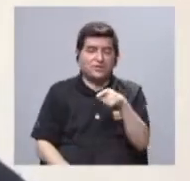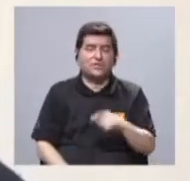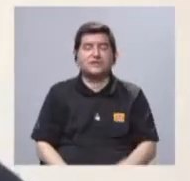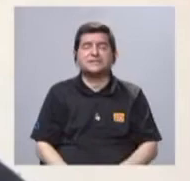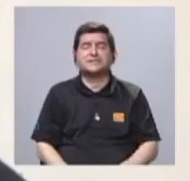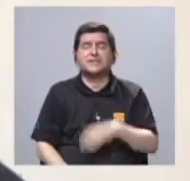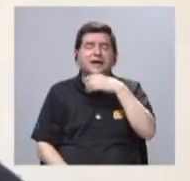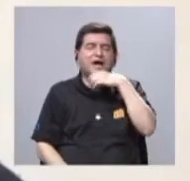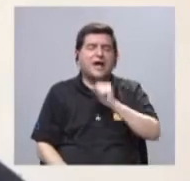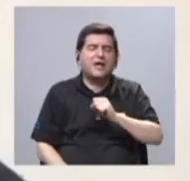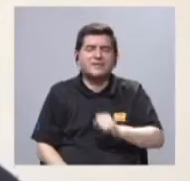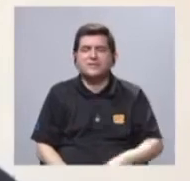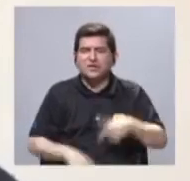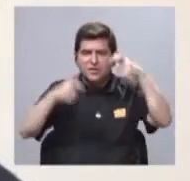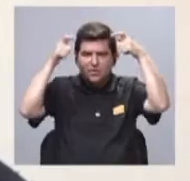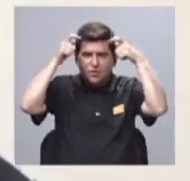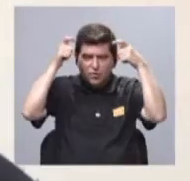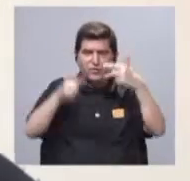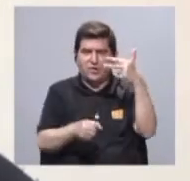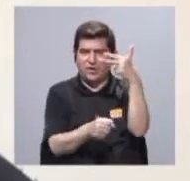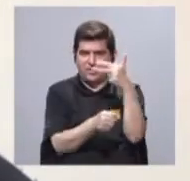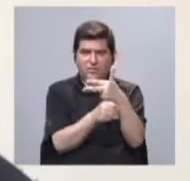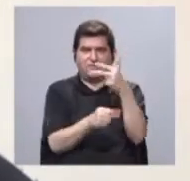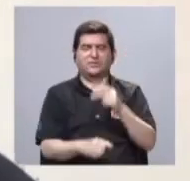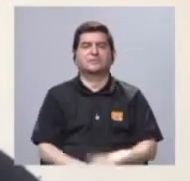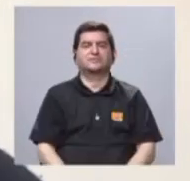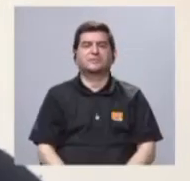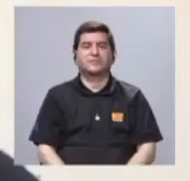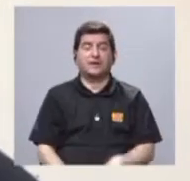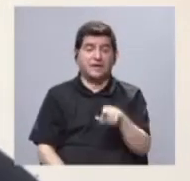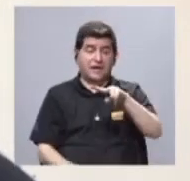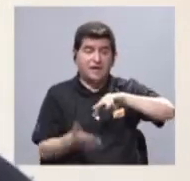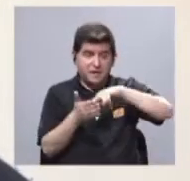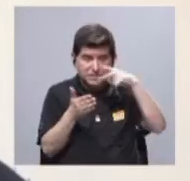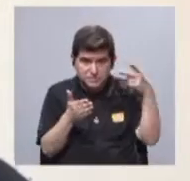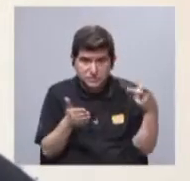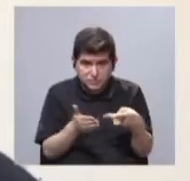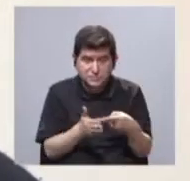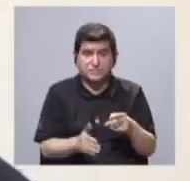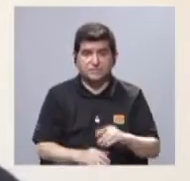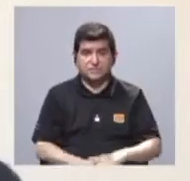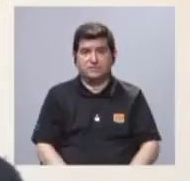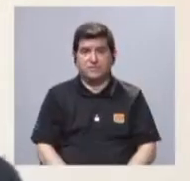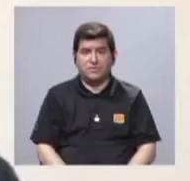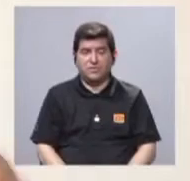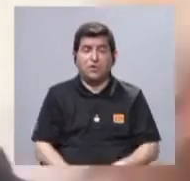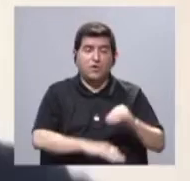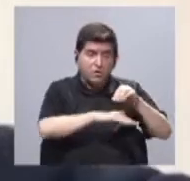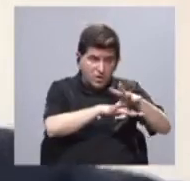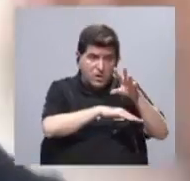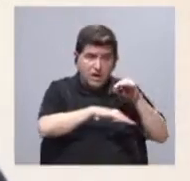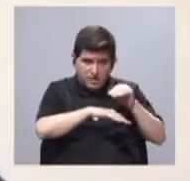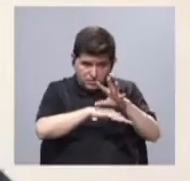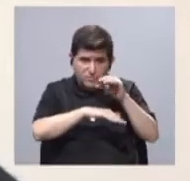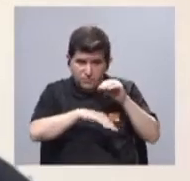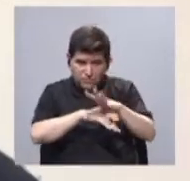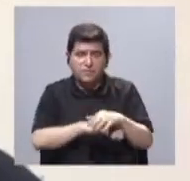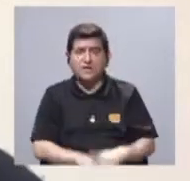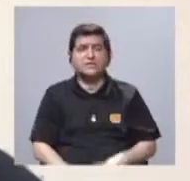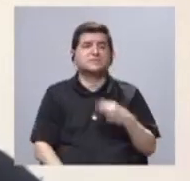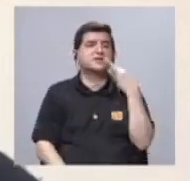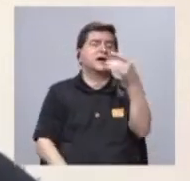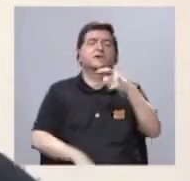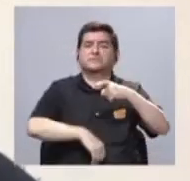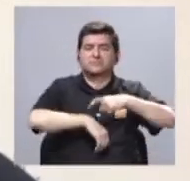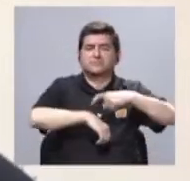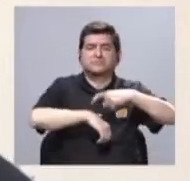el antiguo reino de Guatemala, que en mi opinión esto trajo como consecuencia o repercusiones incluso a